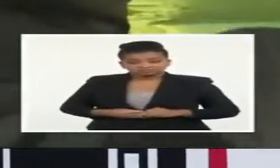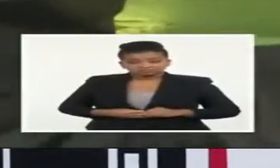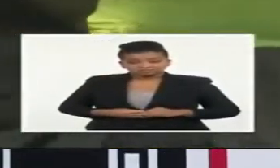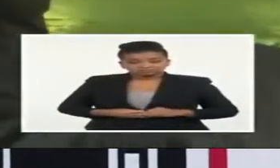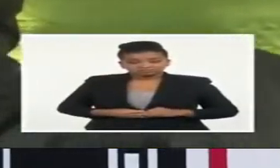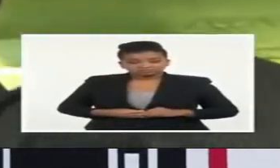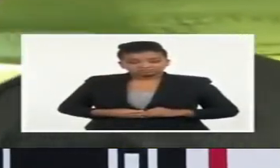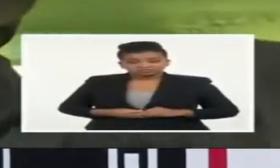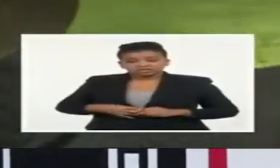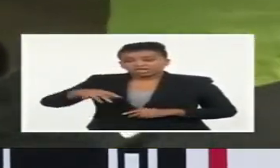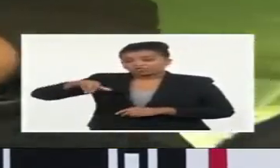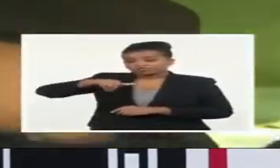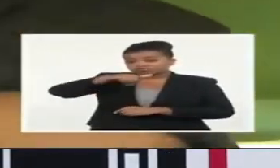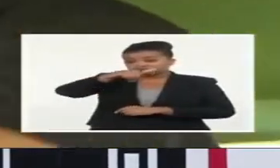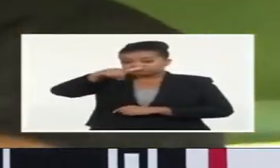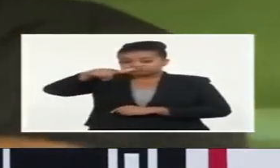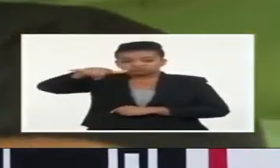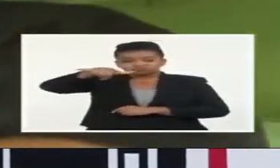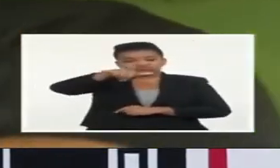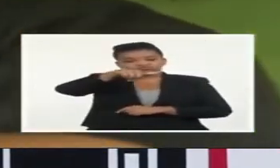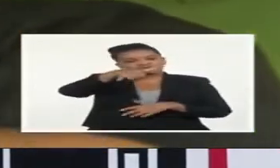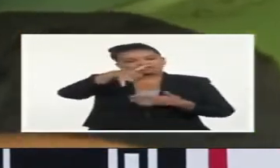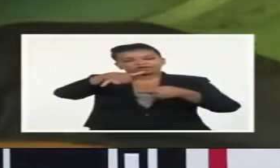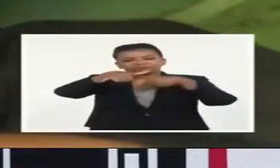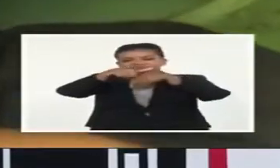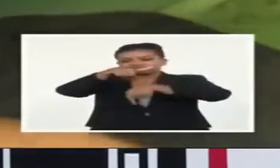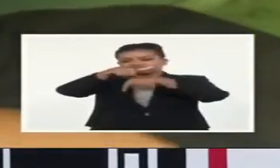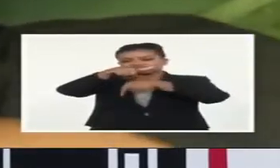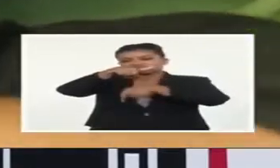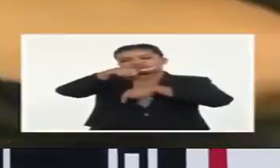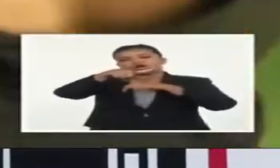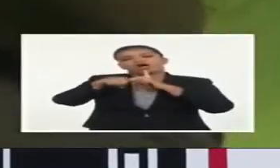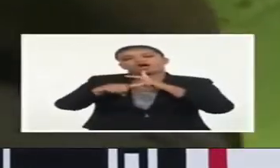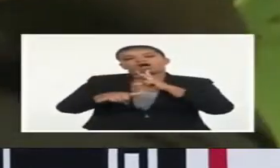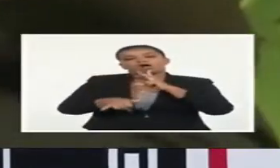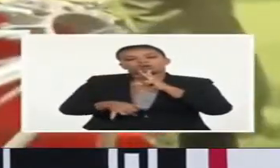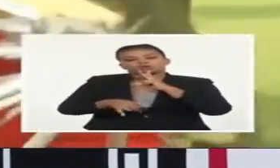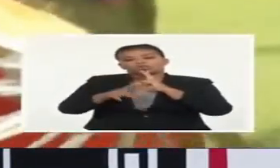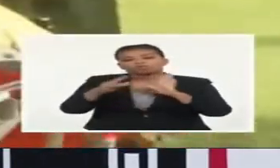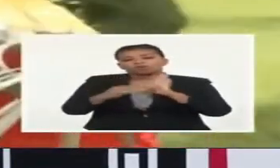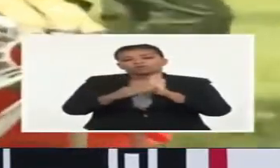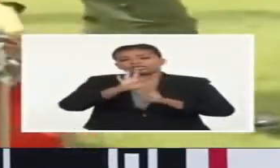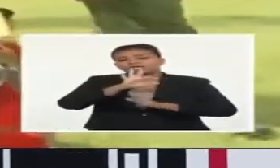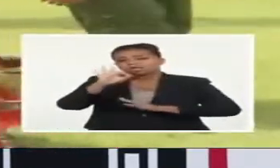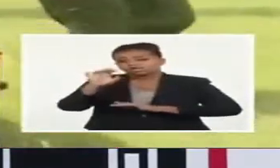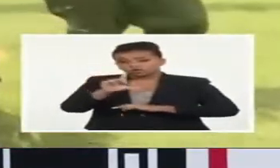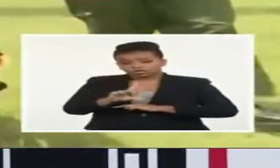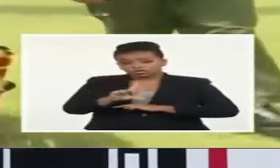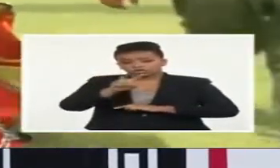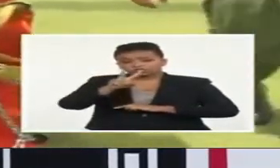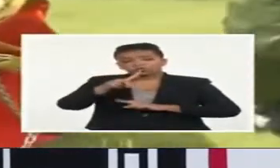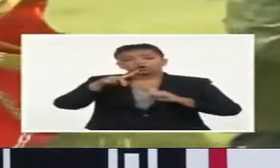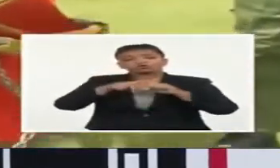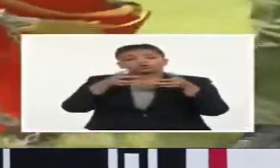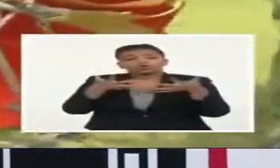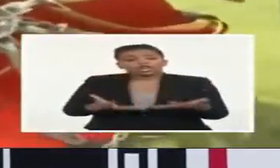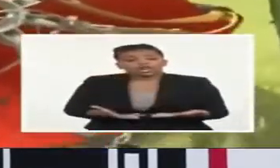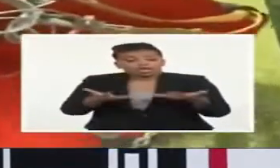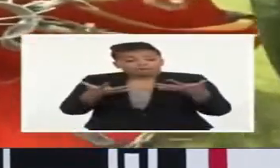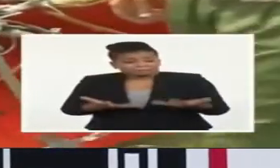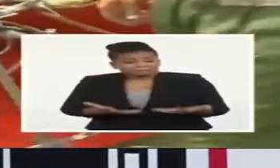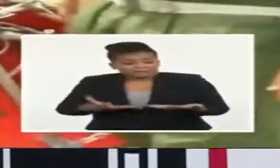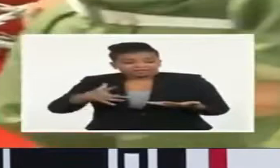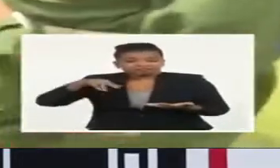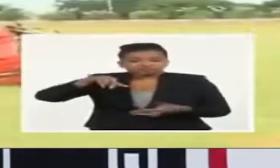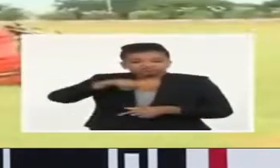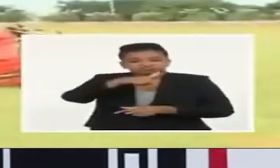meses para revisar cómo funciona el sistema de enfriamiento. Eso lo